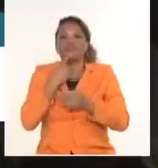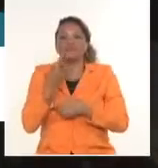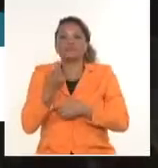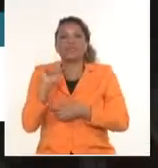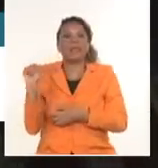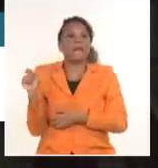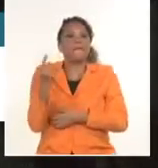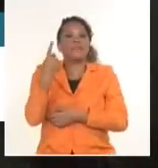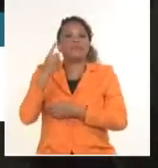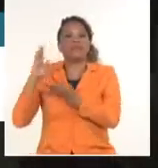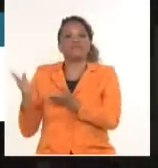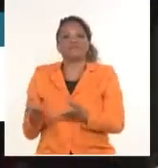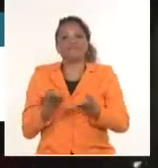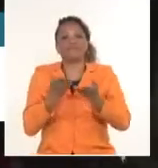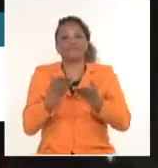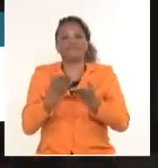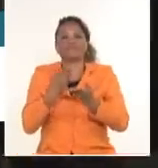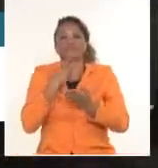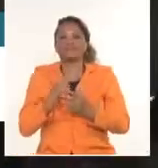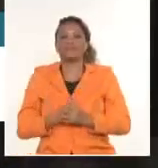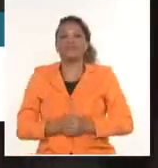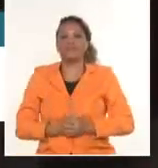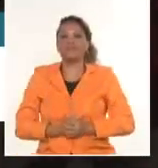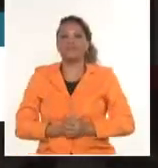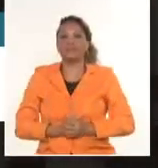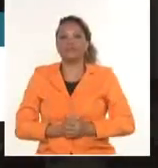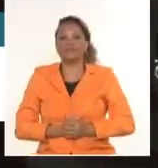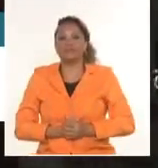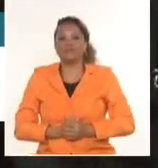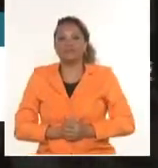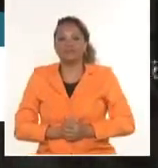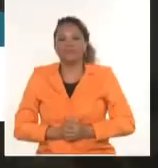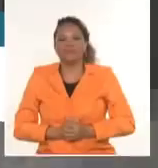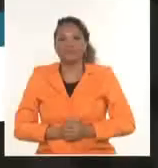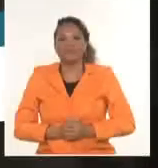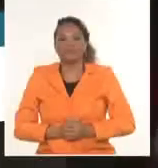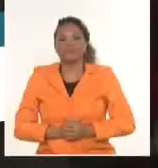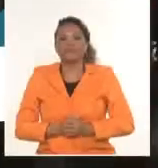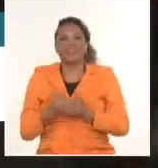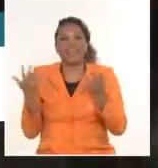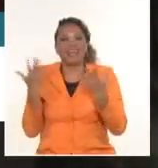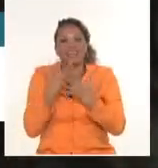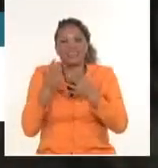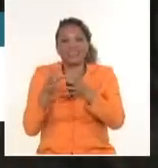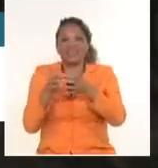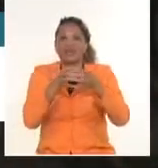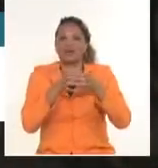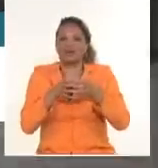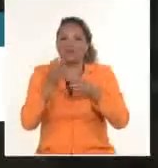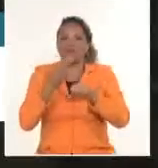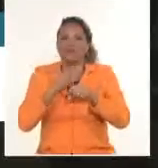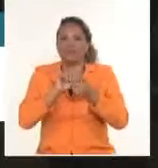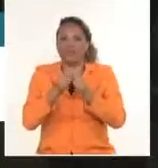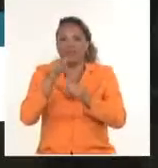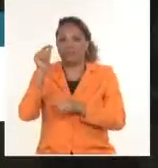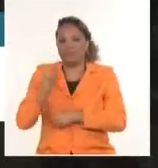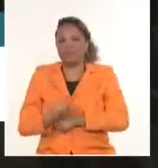primer recibimiento tras este primerísimo que estamos viendo en el aeropuerto, a nuestros competidores.